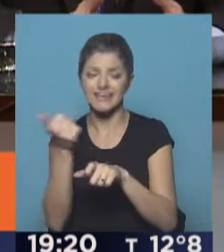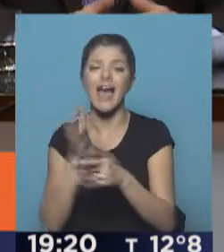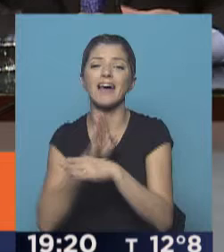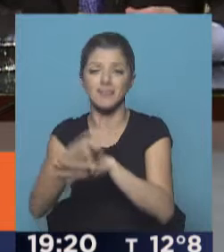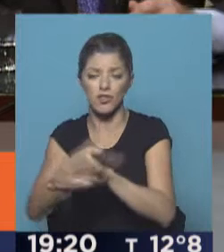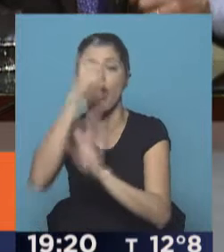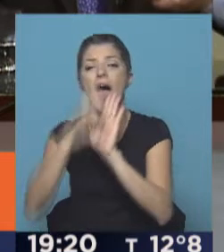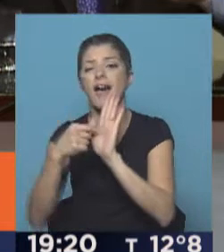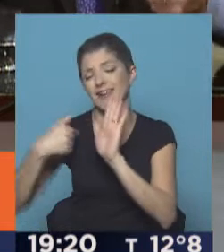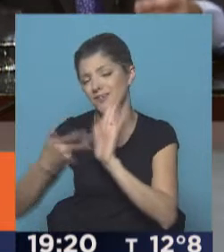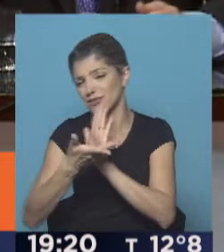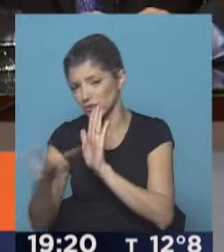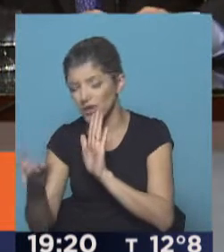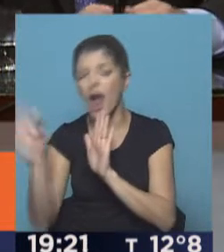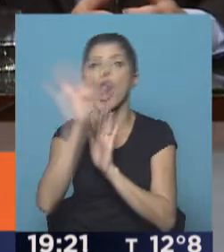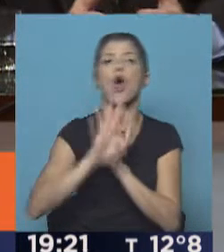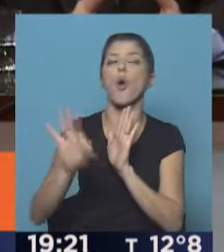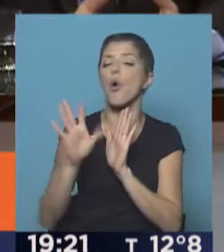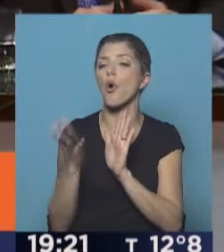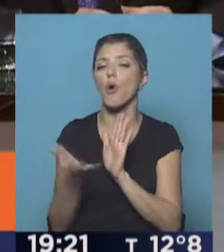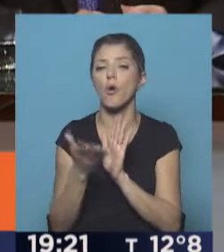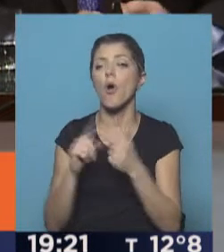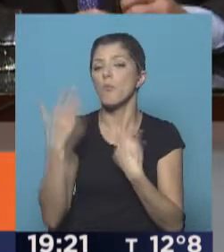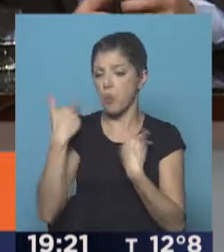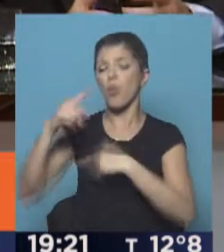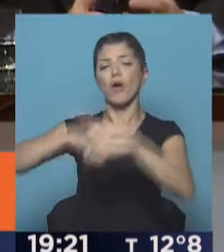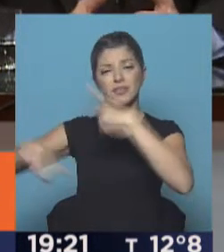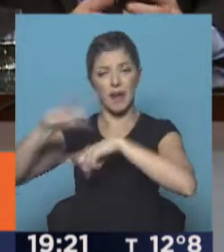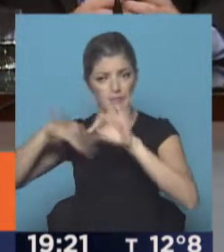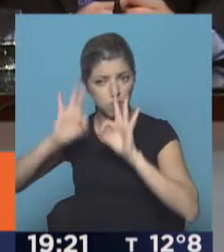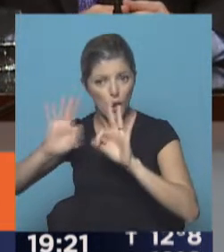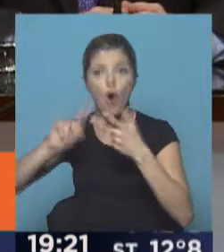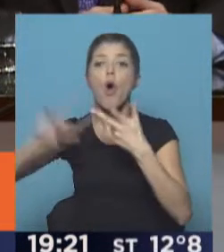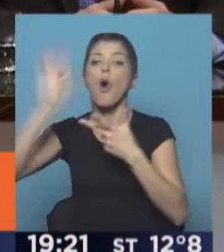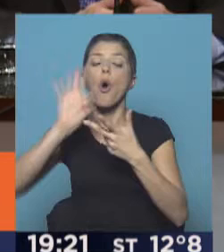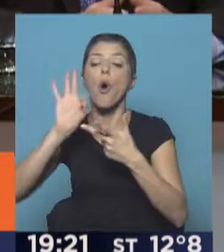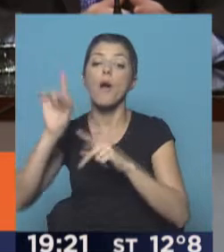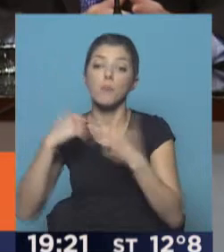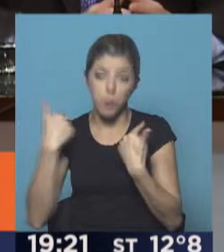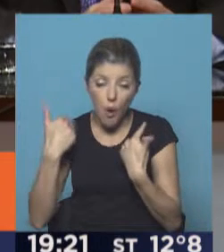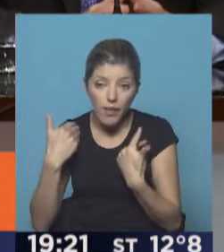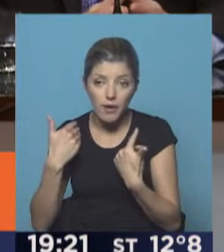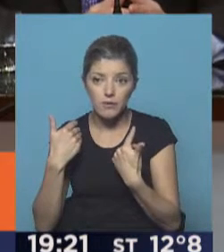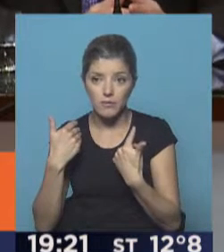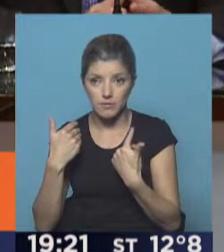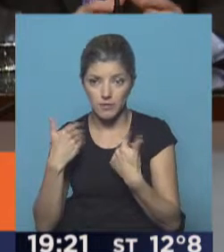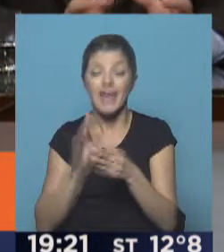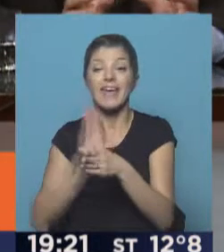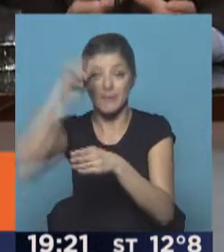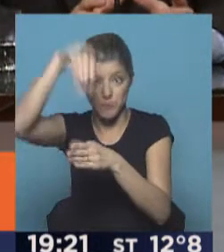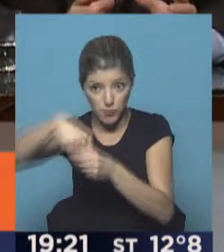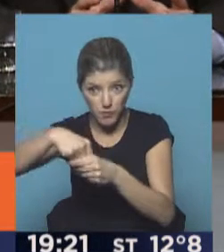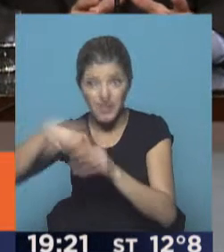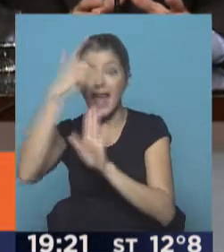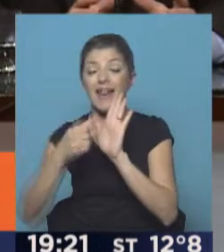tarifa social, haya podido hacer el trámite o tenga tributos que le permitan incluirse en la tarifa social